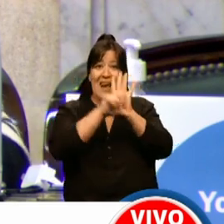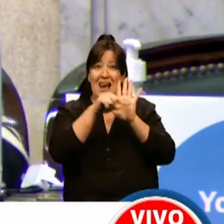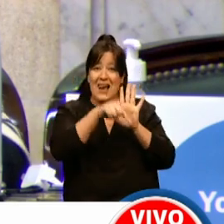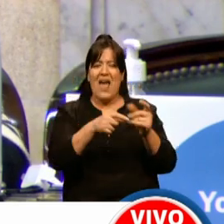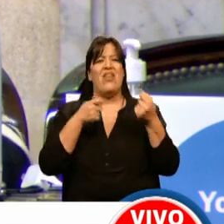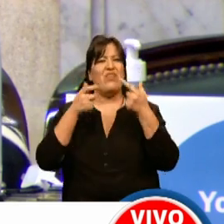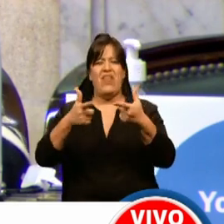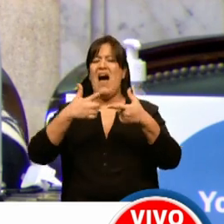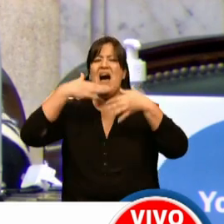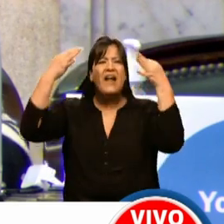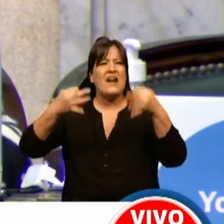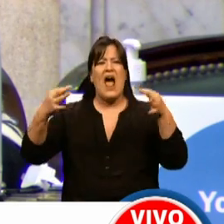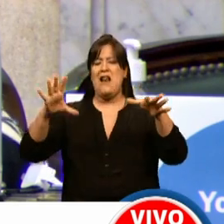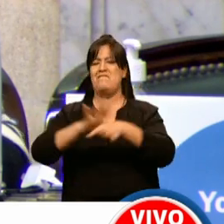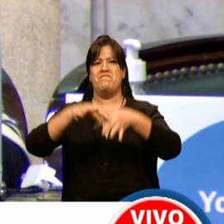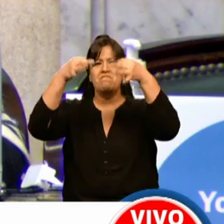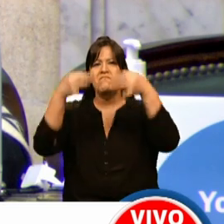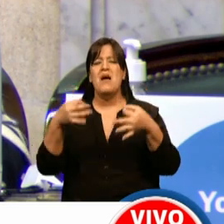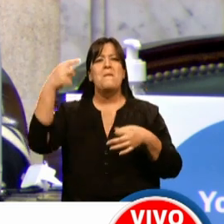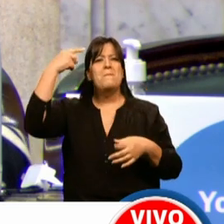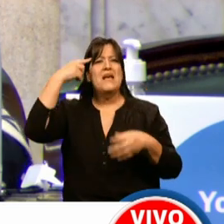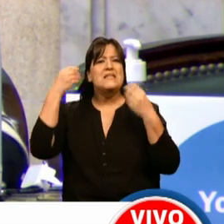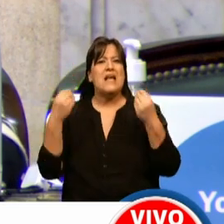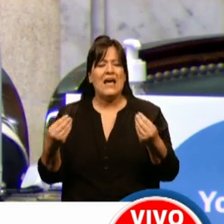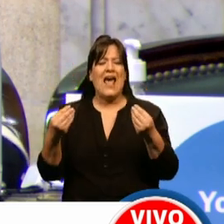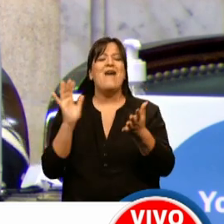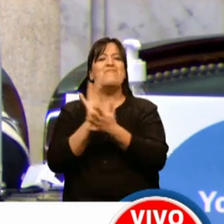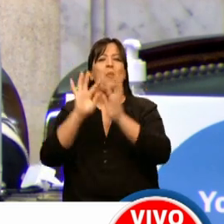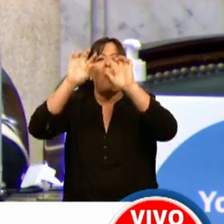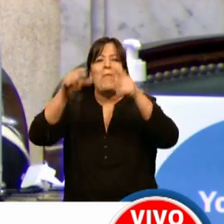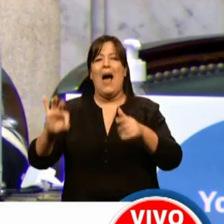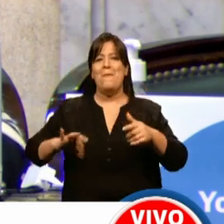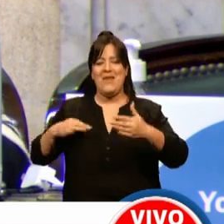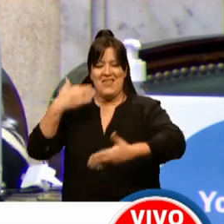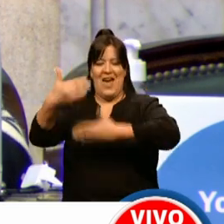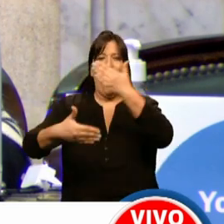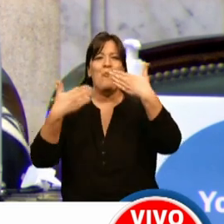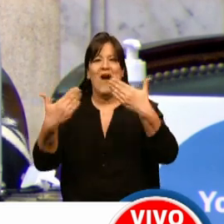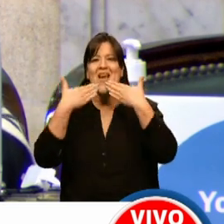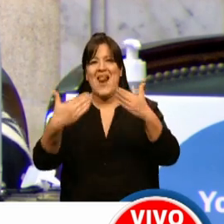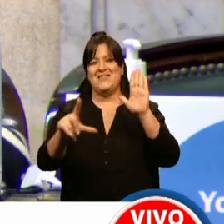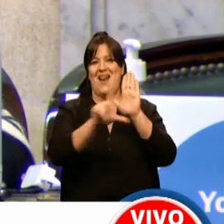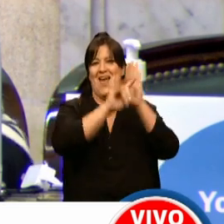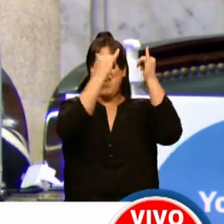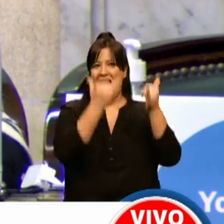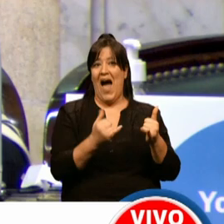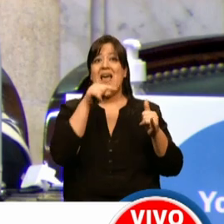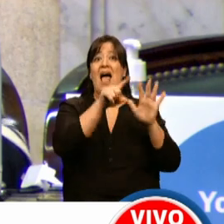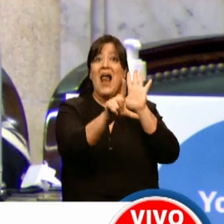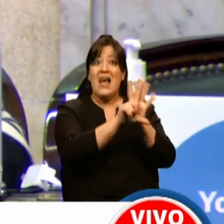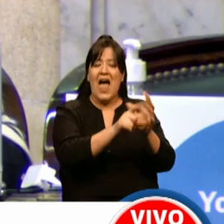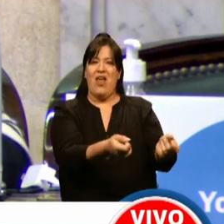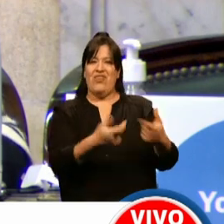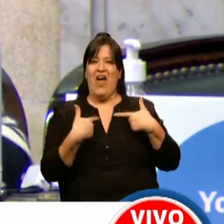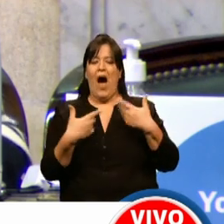realmente empezar un proyecto de vida es una ley que permite eso un proyecto de vida